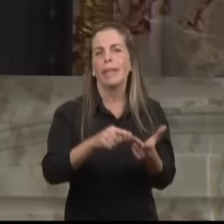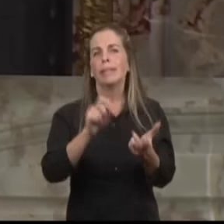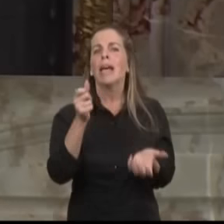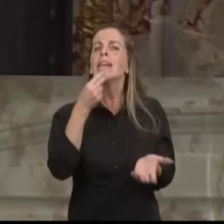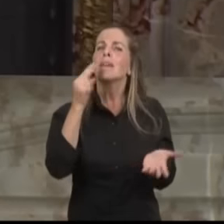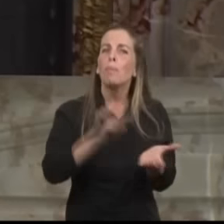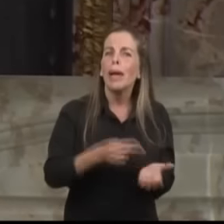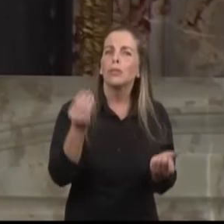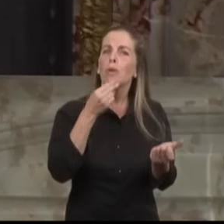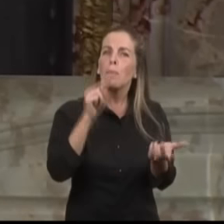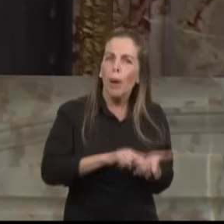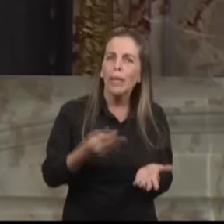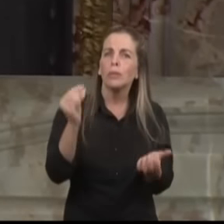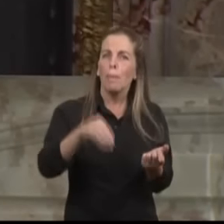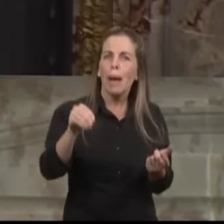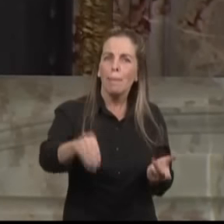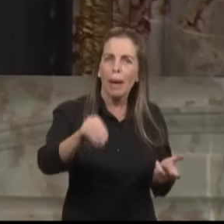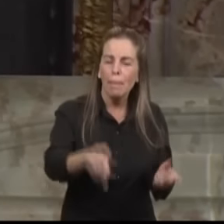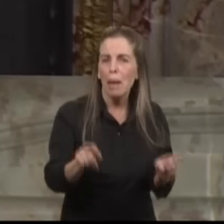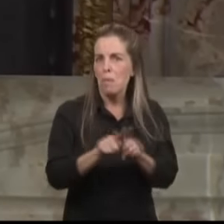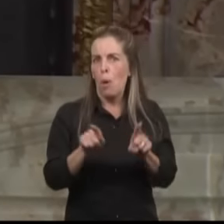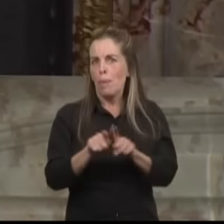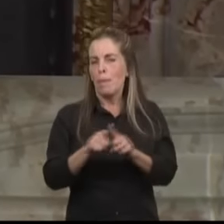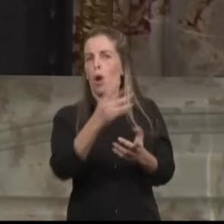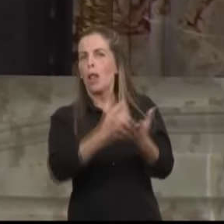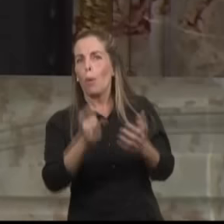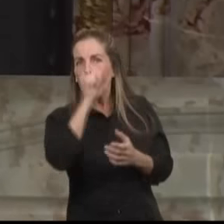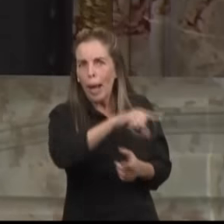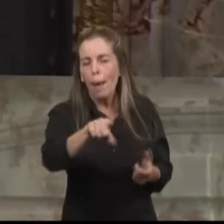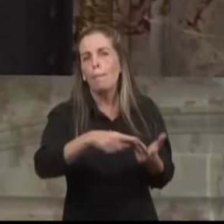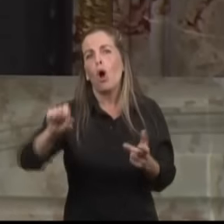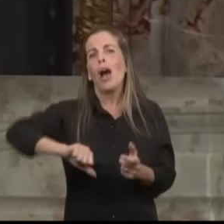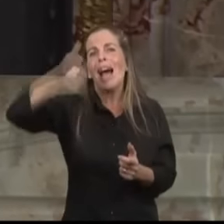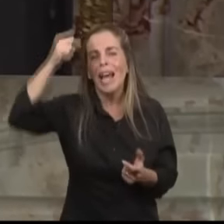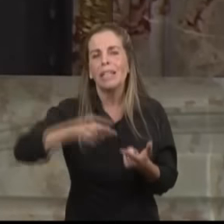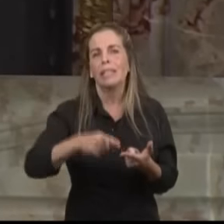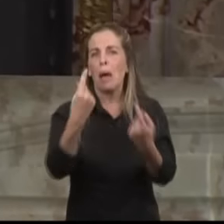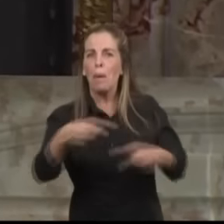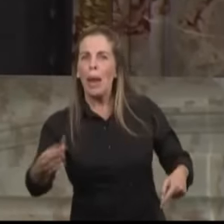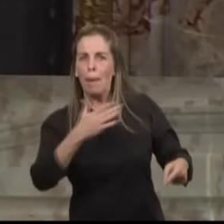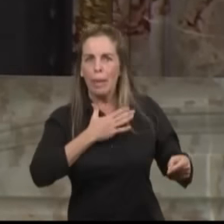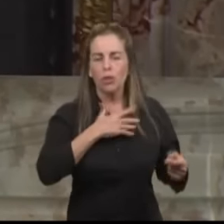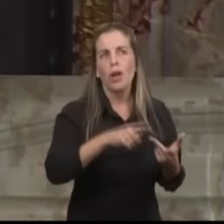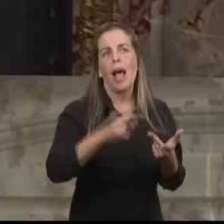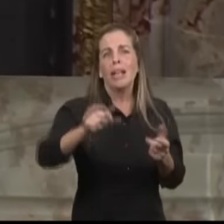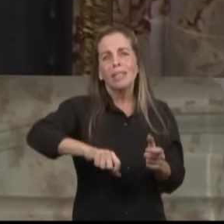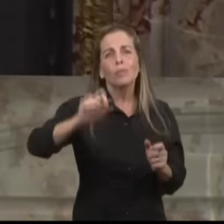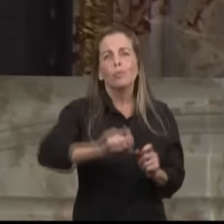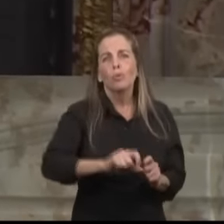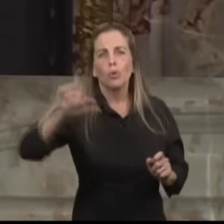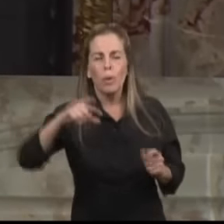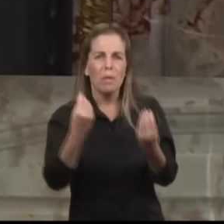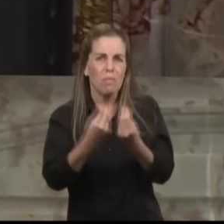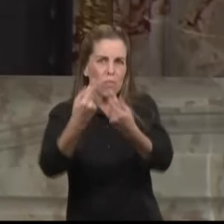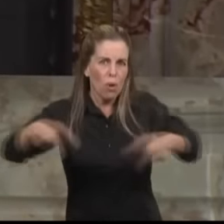inmuebles, retrotraer las actualizaciones a los montos del impuesto a las ganancias, aumentar bienes personales, subir los aranceles de infinidad de